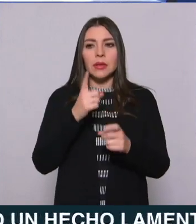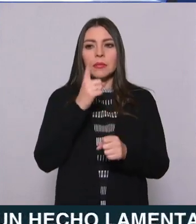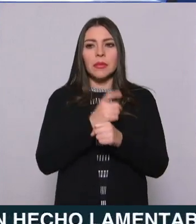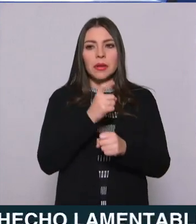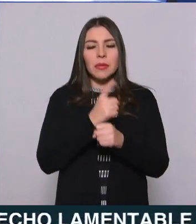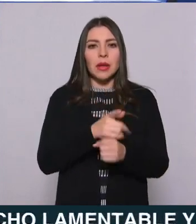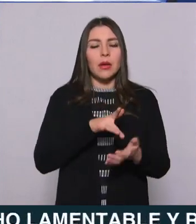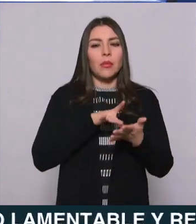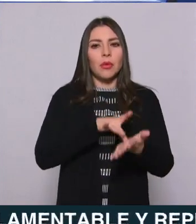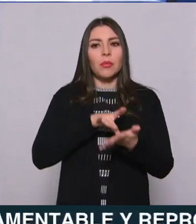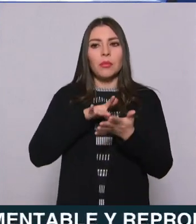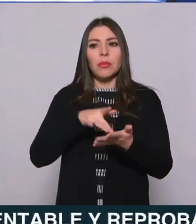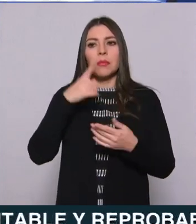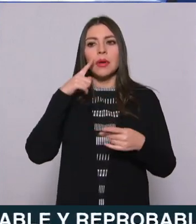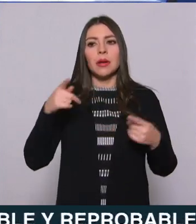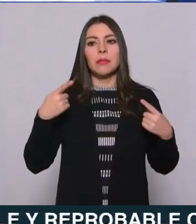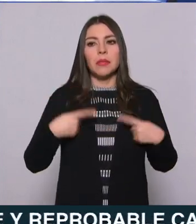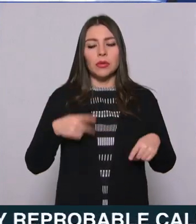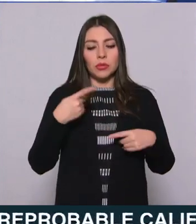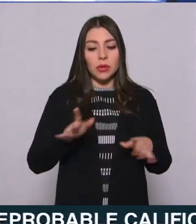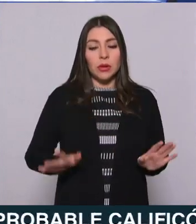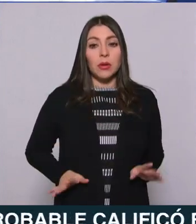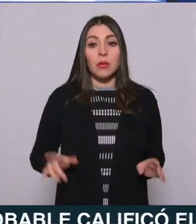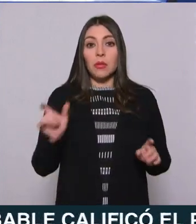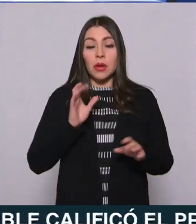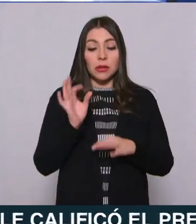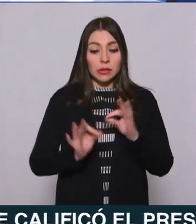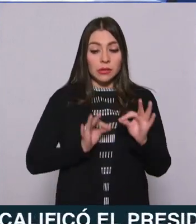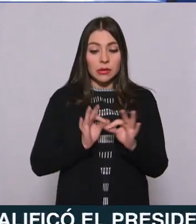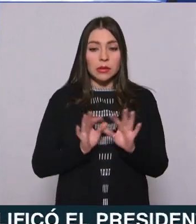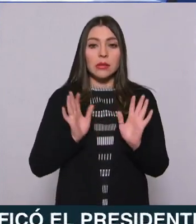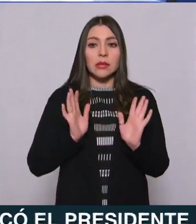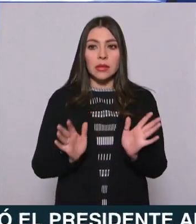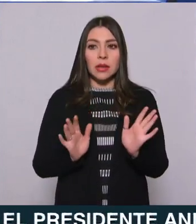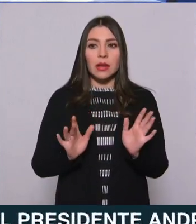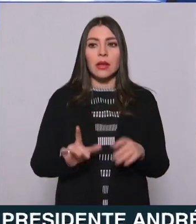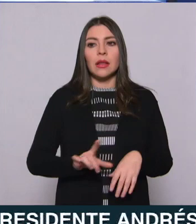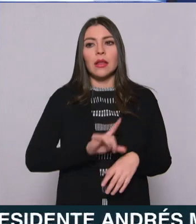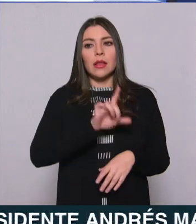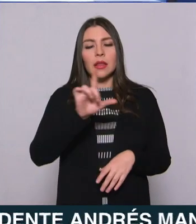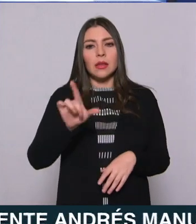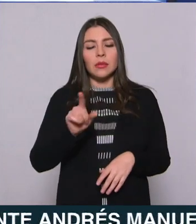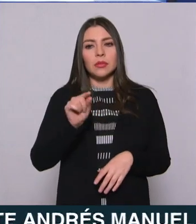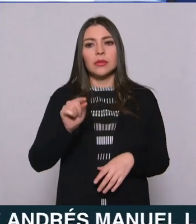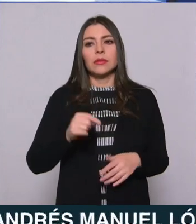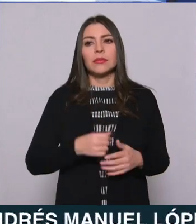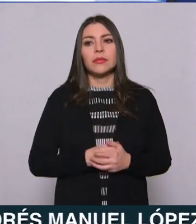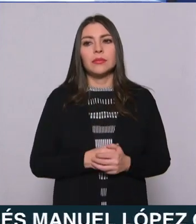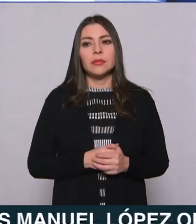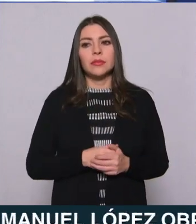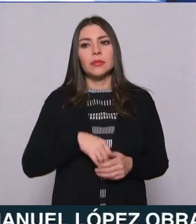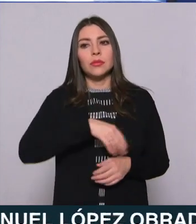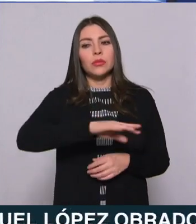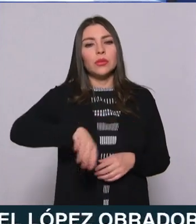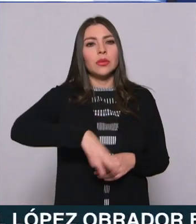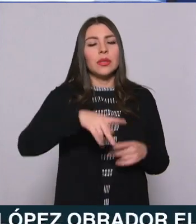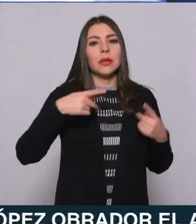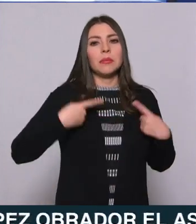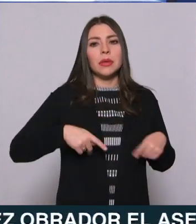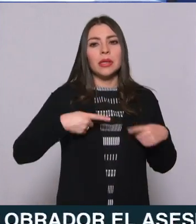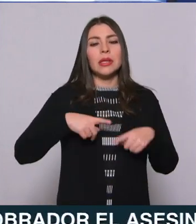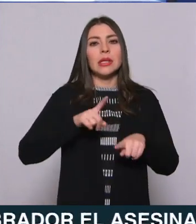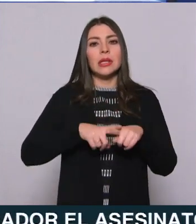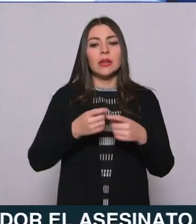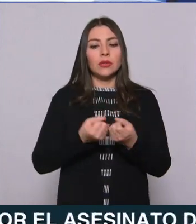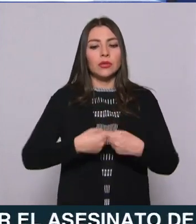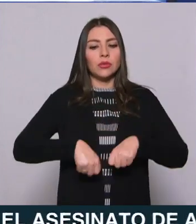de fortalecimiento de la personalidad. Una vez que esté así, se consiguen socios, digamos, que